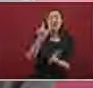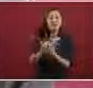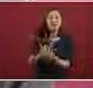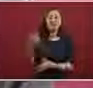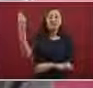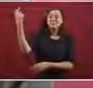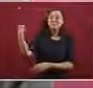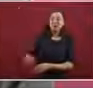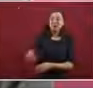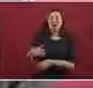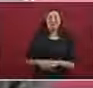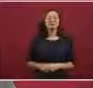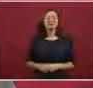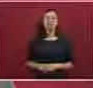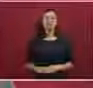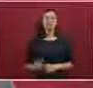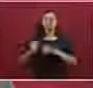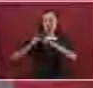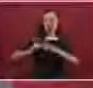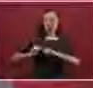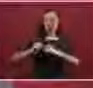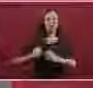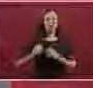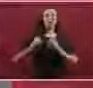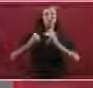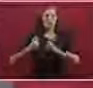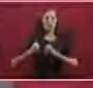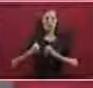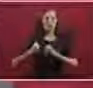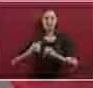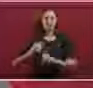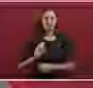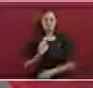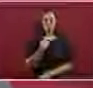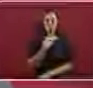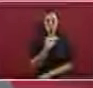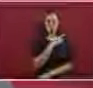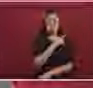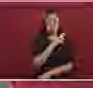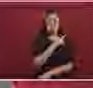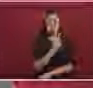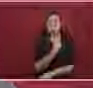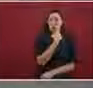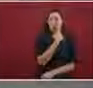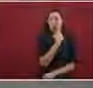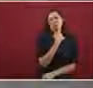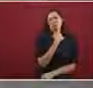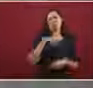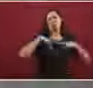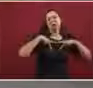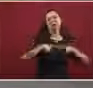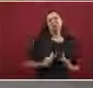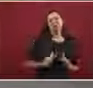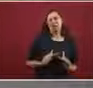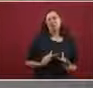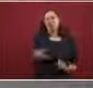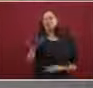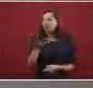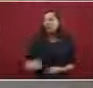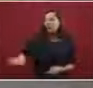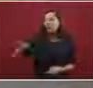Entonces la autoridad no se debilita, se fortalece, la democracia fortalece a la autoridad.